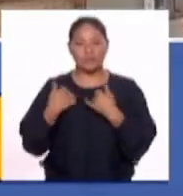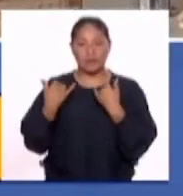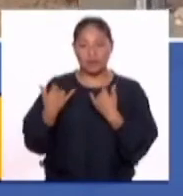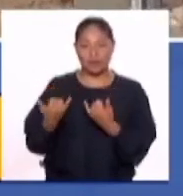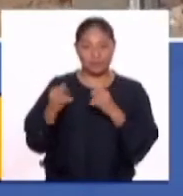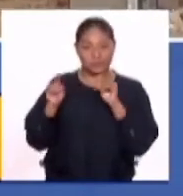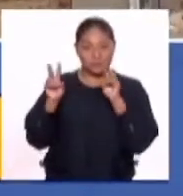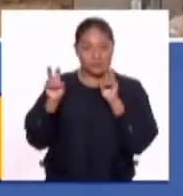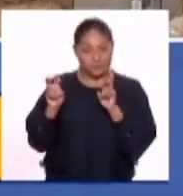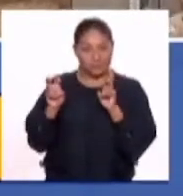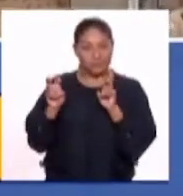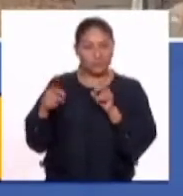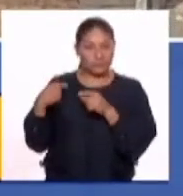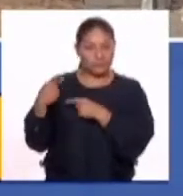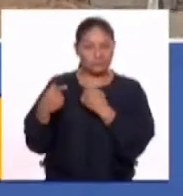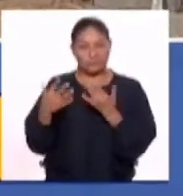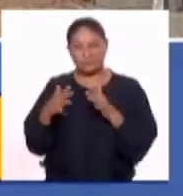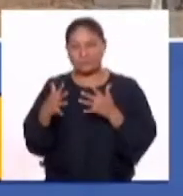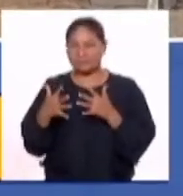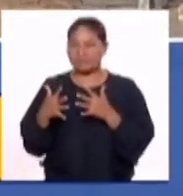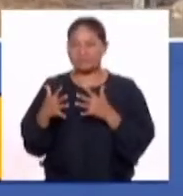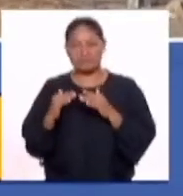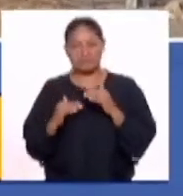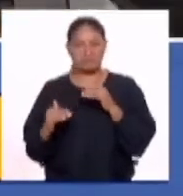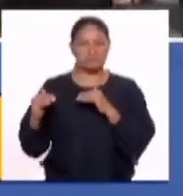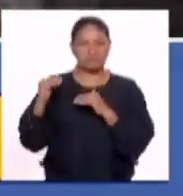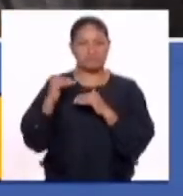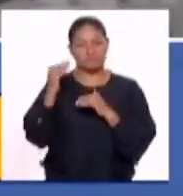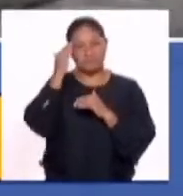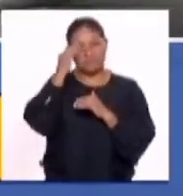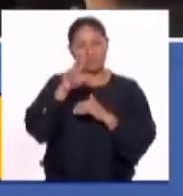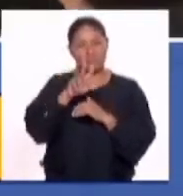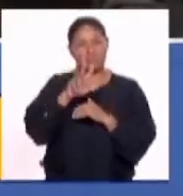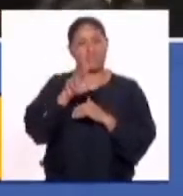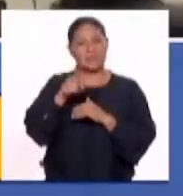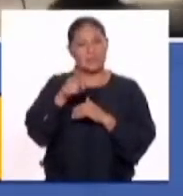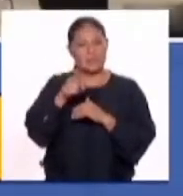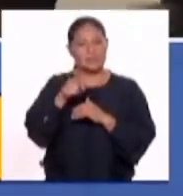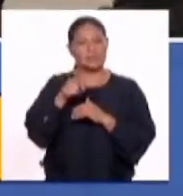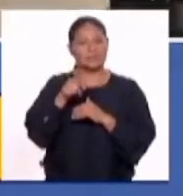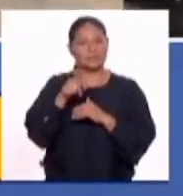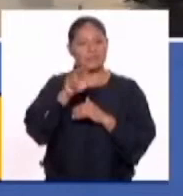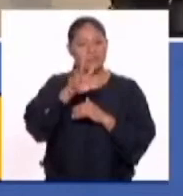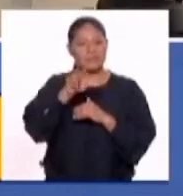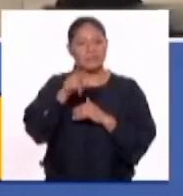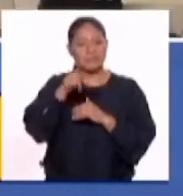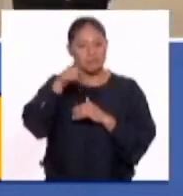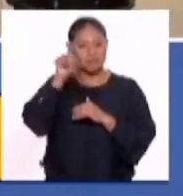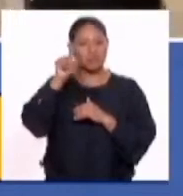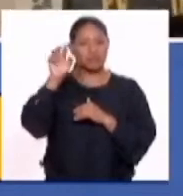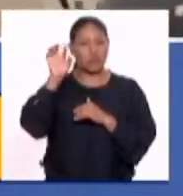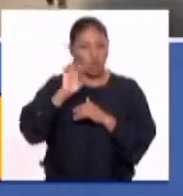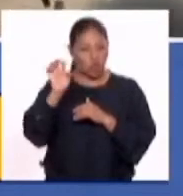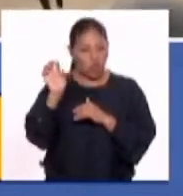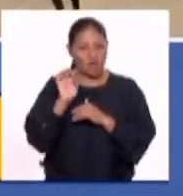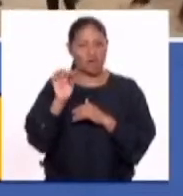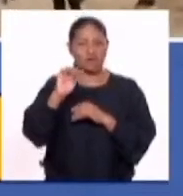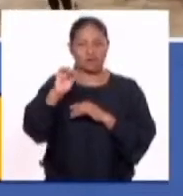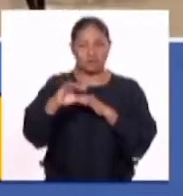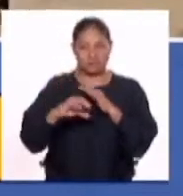hoy sobre los más sobre, por encima de los 3.000 millones de dólares y flujos de inversión acumulados por